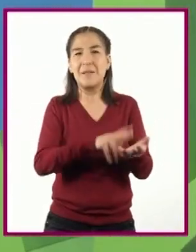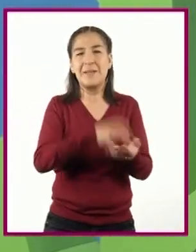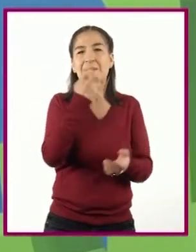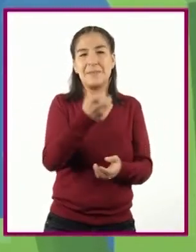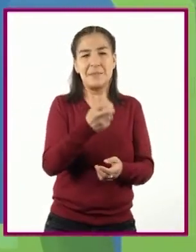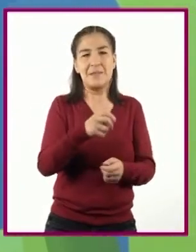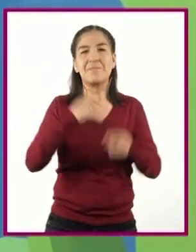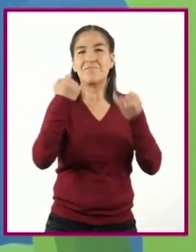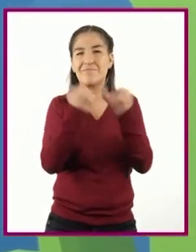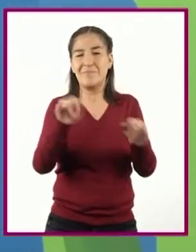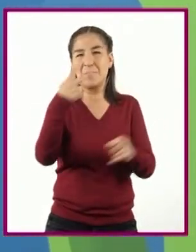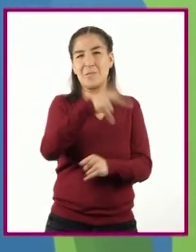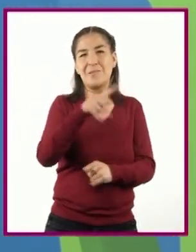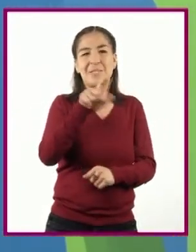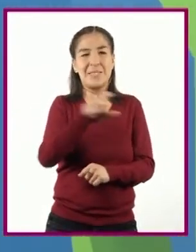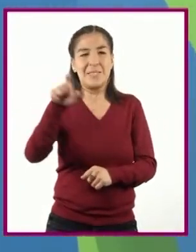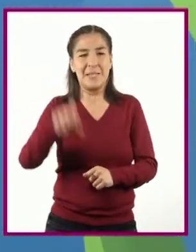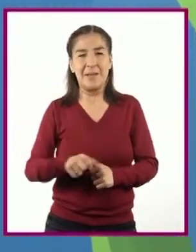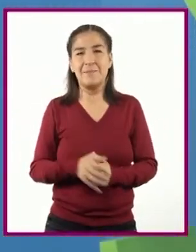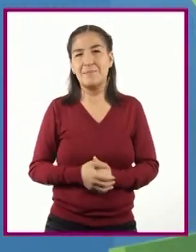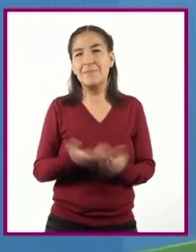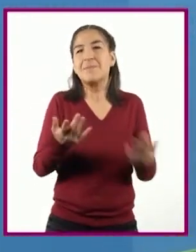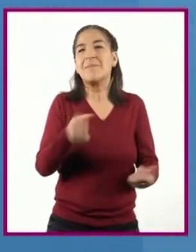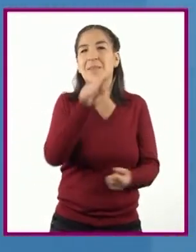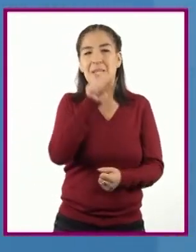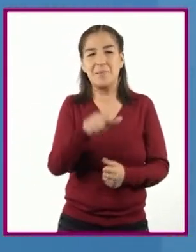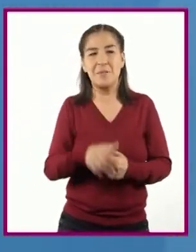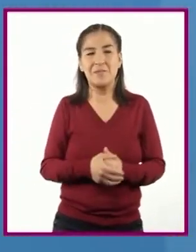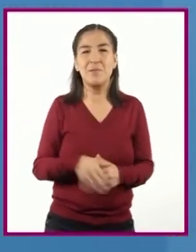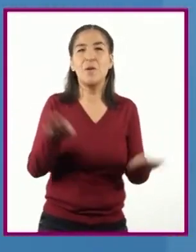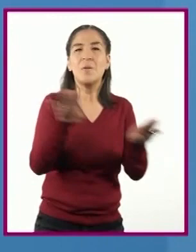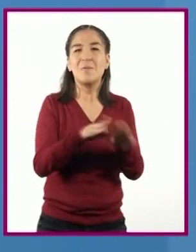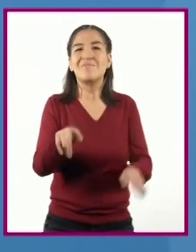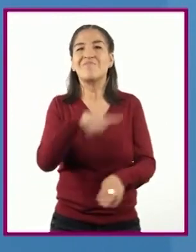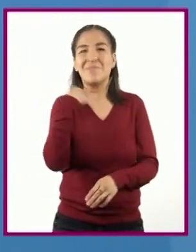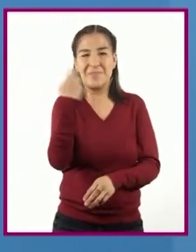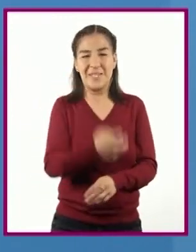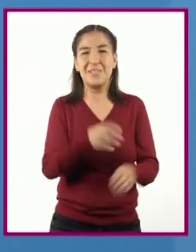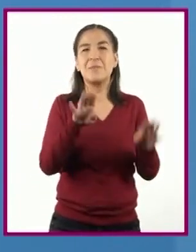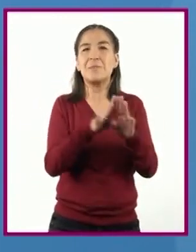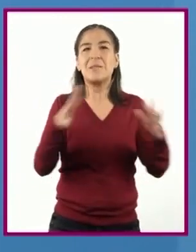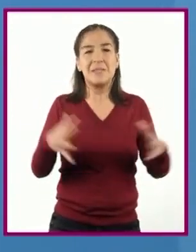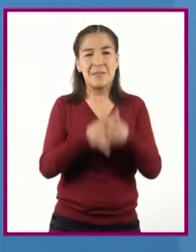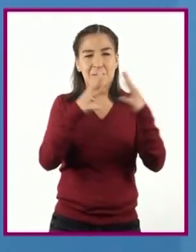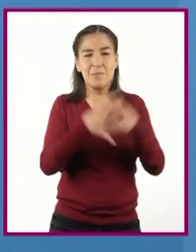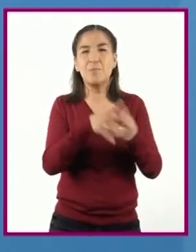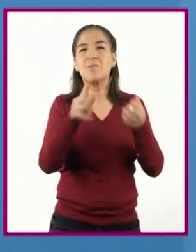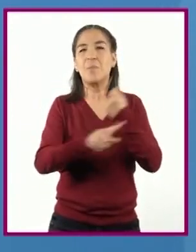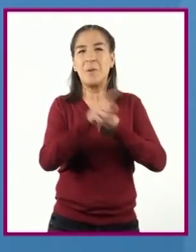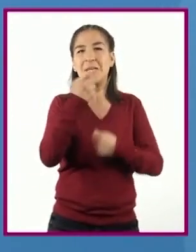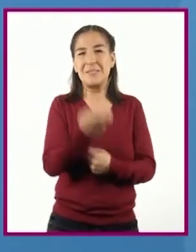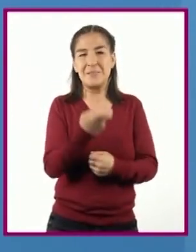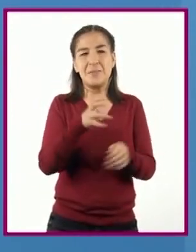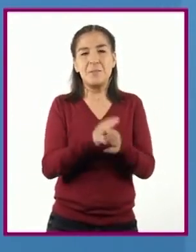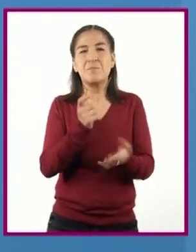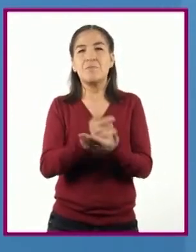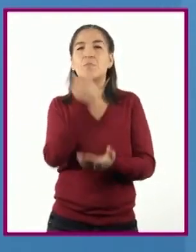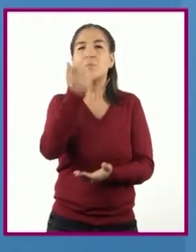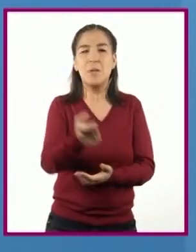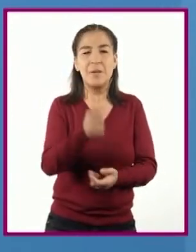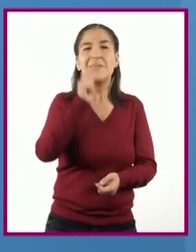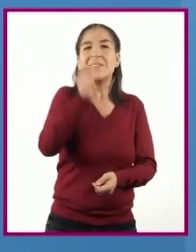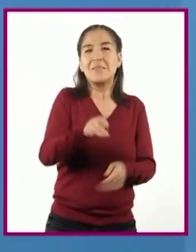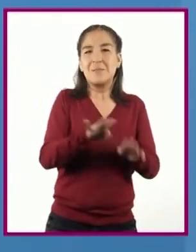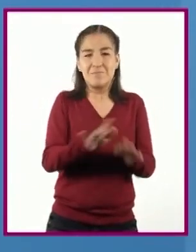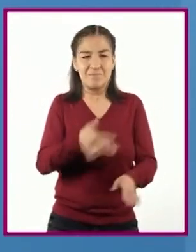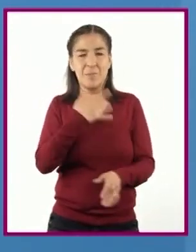de la independencia de Texas. Sin embargo, el fracaso de esta incursión y la situación de las finanzas públicas impidieron